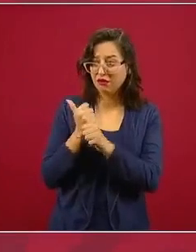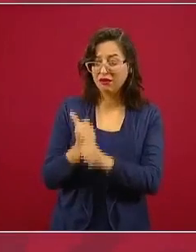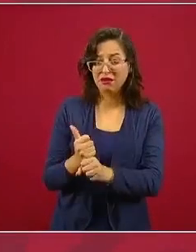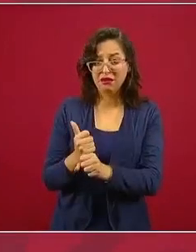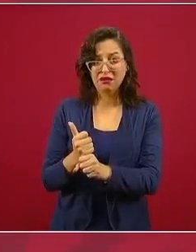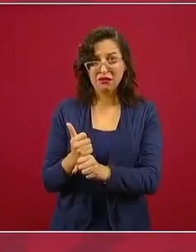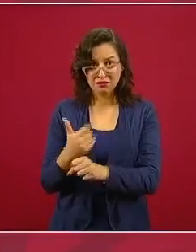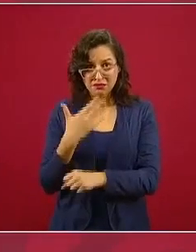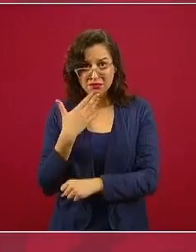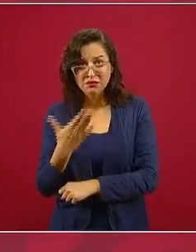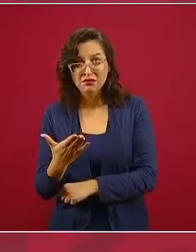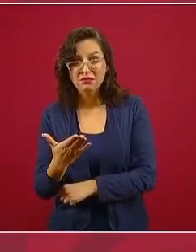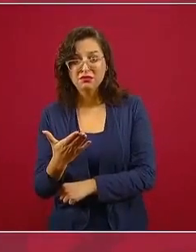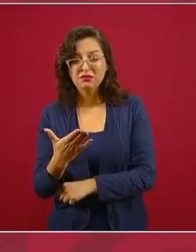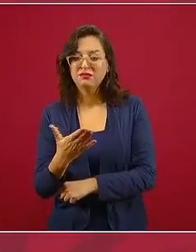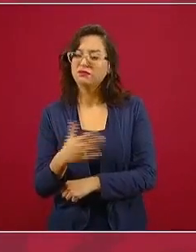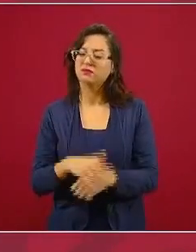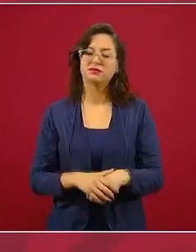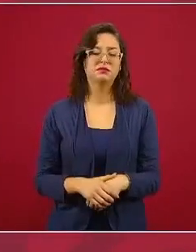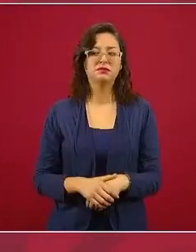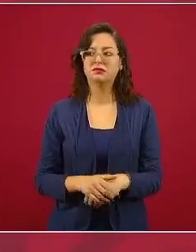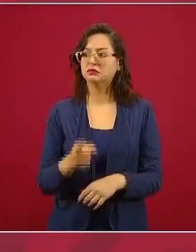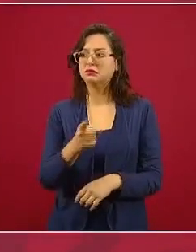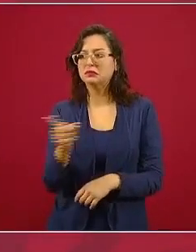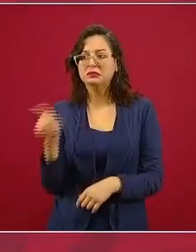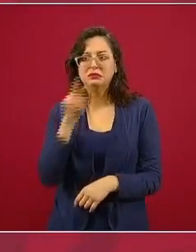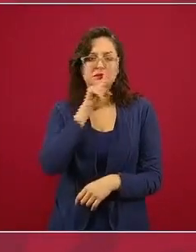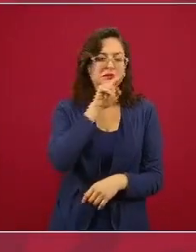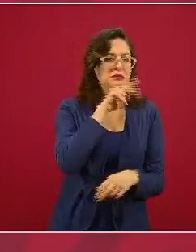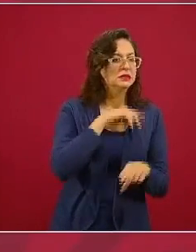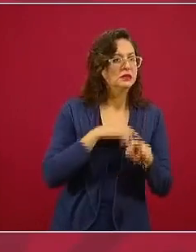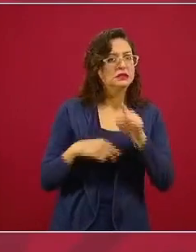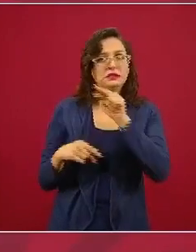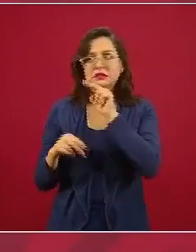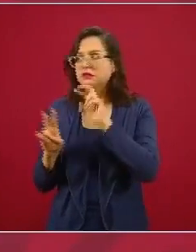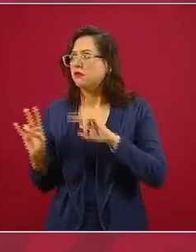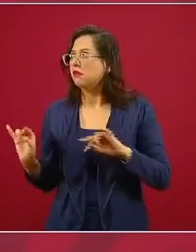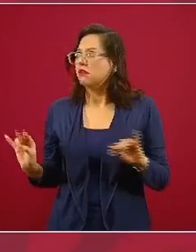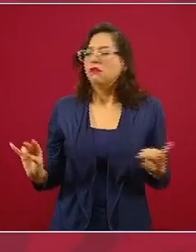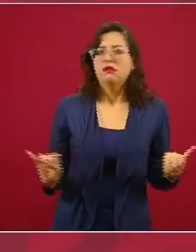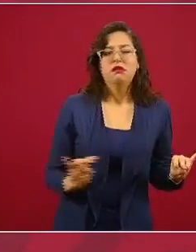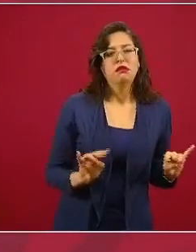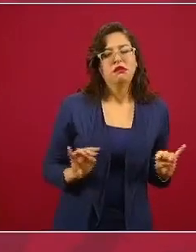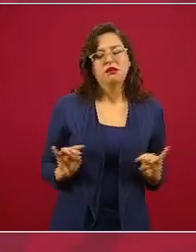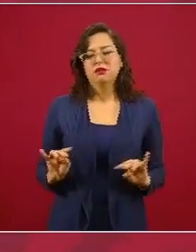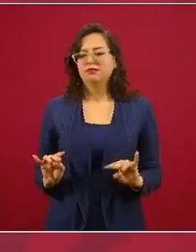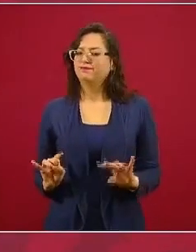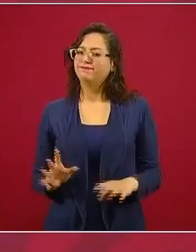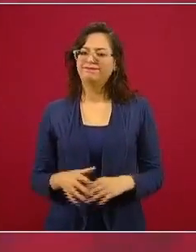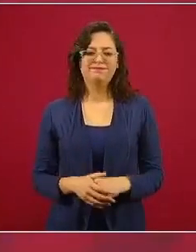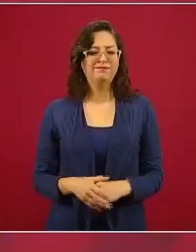en la zozobra, en vilo, por la violencia.